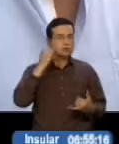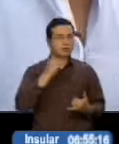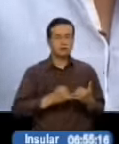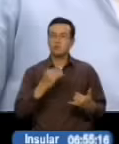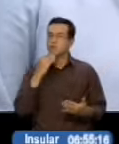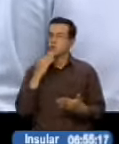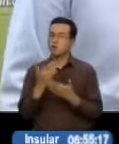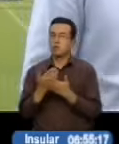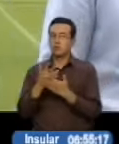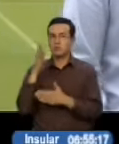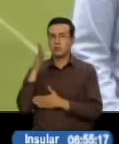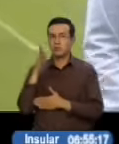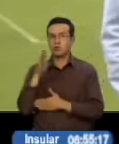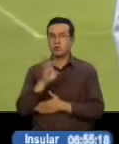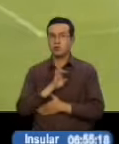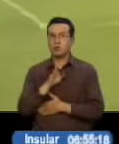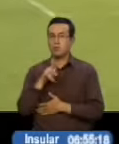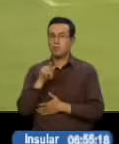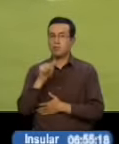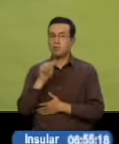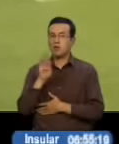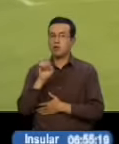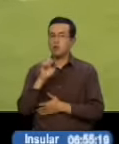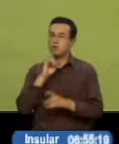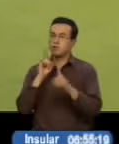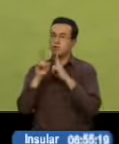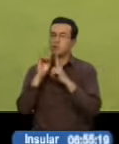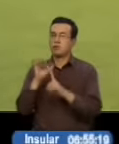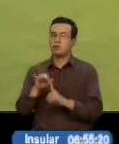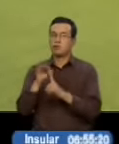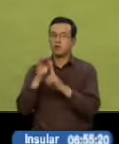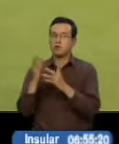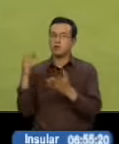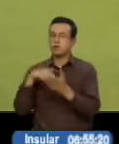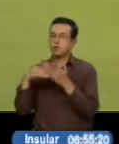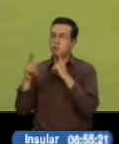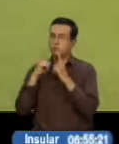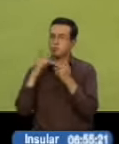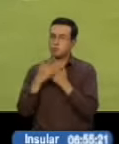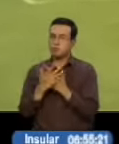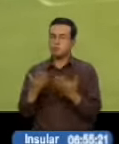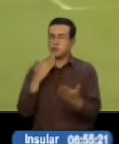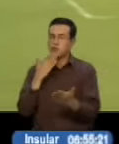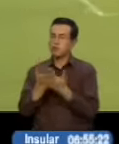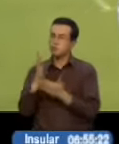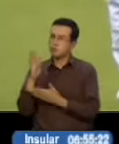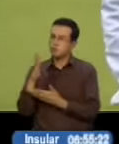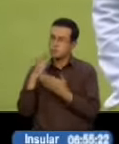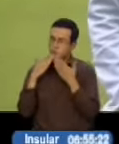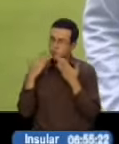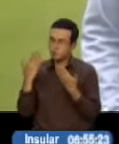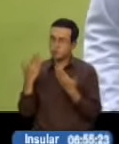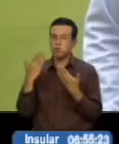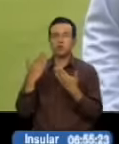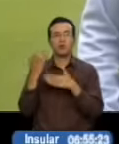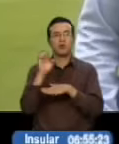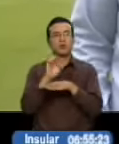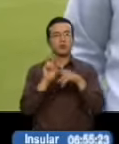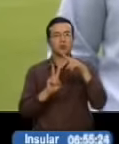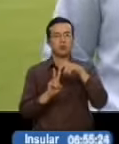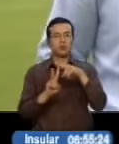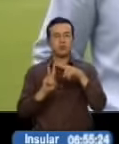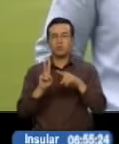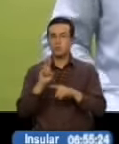Muchísimas gracias al profesor Pablo Repeto en este diálogo especial, un nuevo diálogo que hemos tenido. Gracias a su gentileza aquí en La Señal de Ecuador TV y